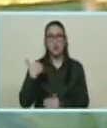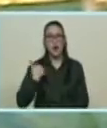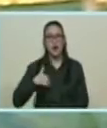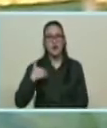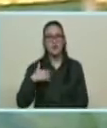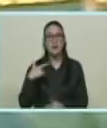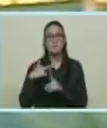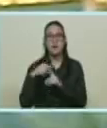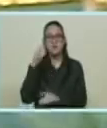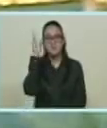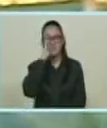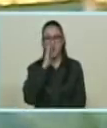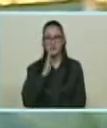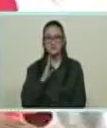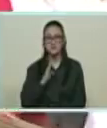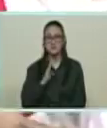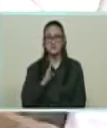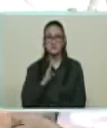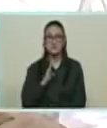de Brasil.